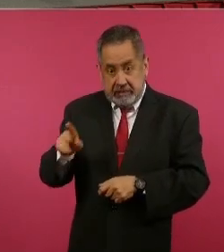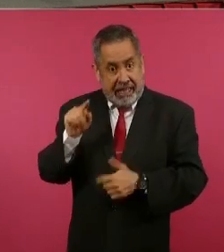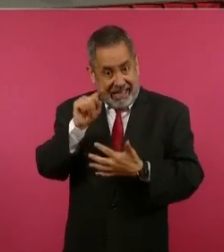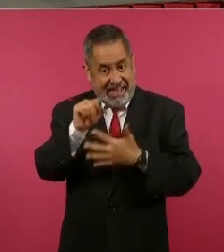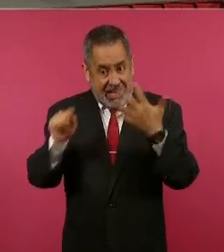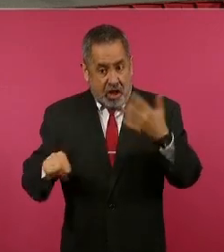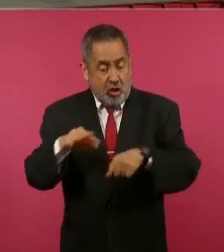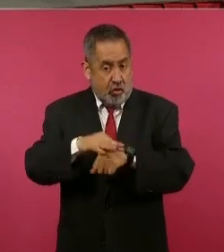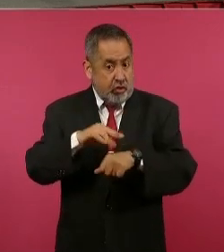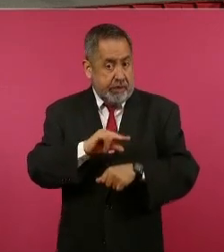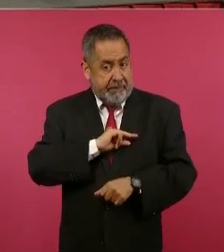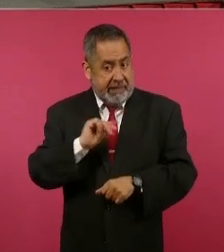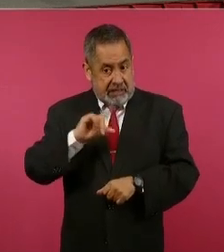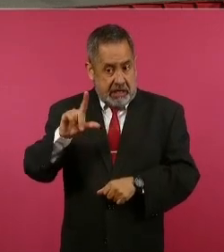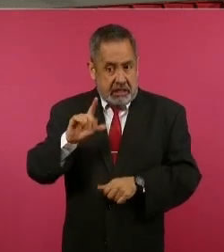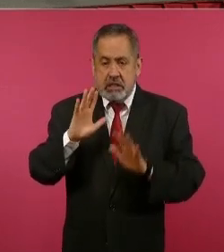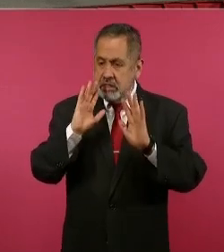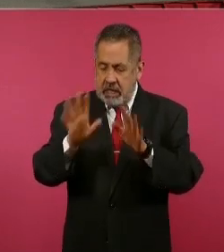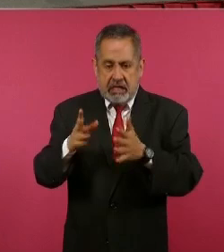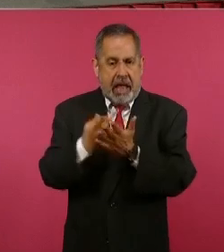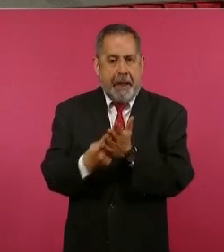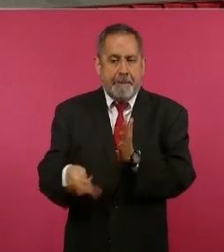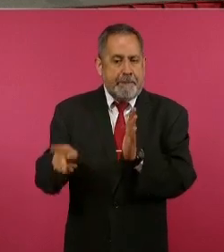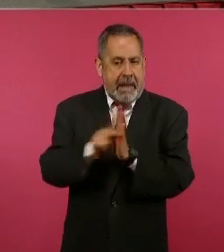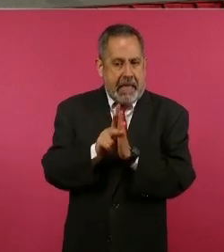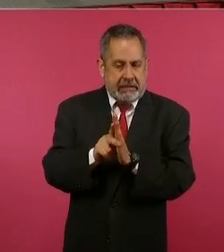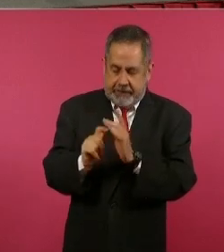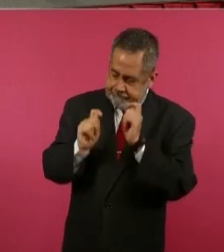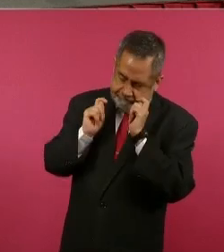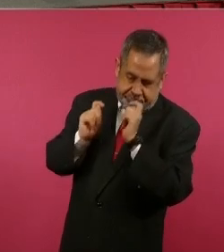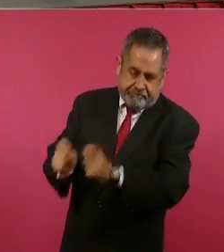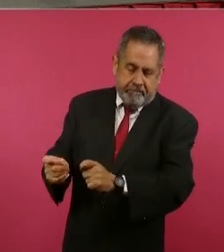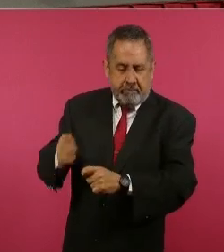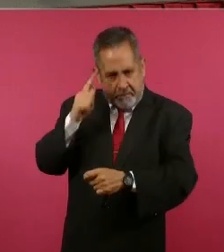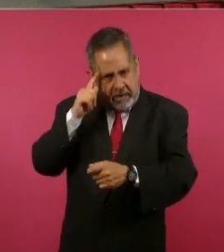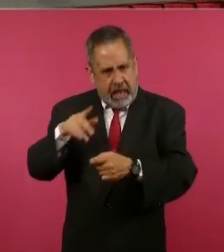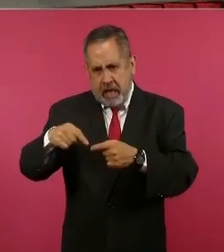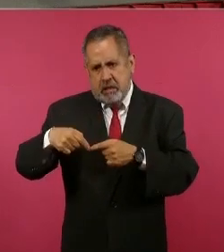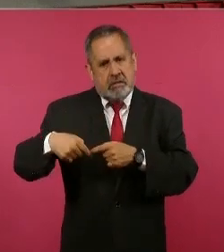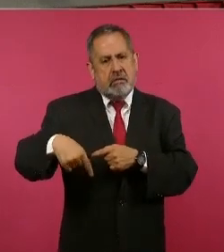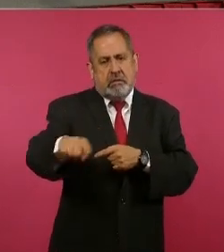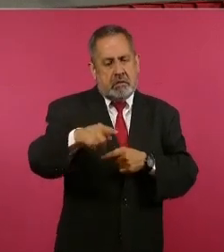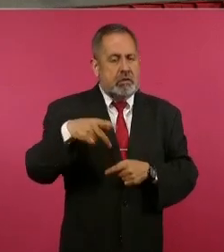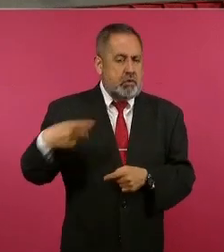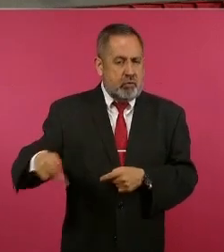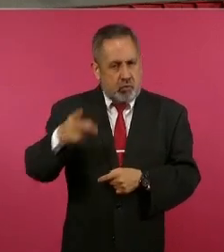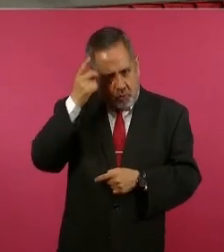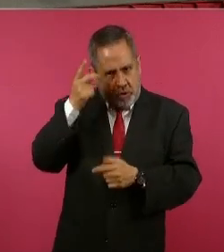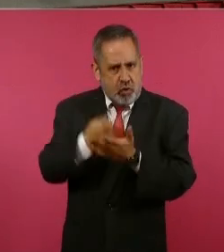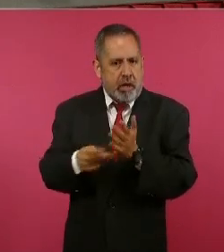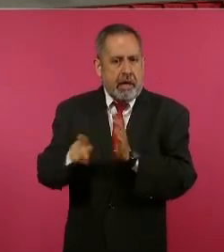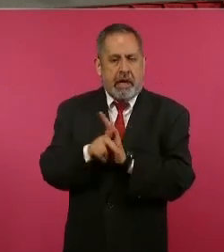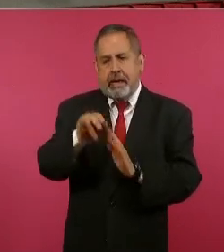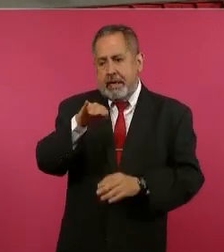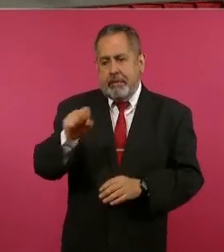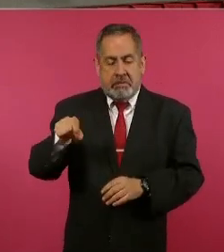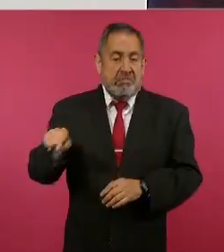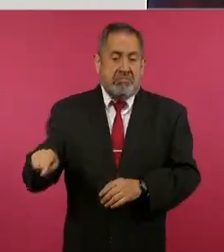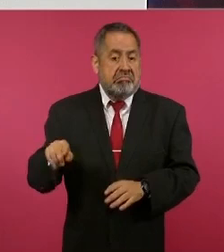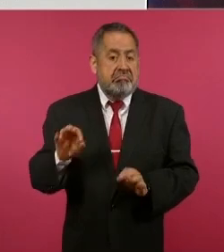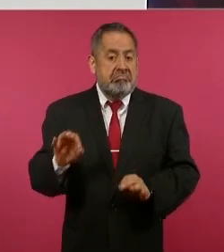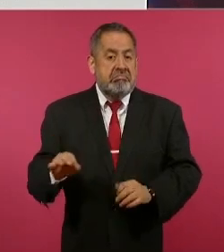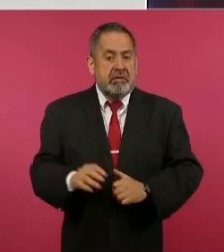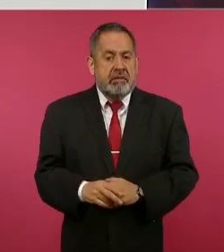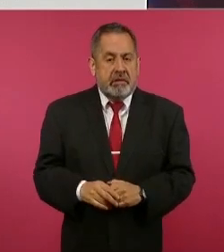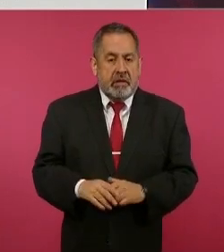médicos especialistas, se les contrata ya con una base del propio IMSS-Bienestar. Con esto lograremos